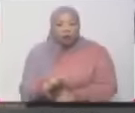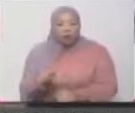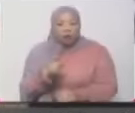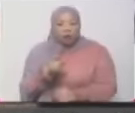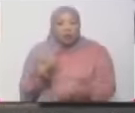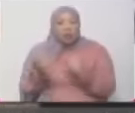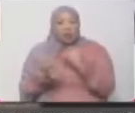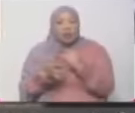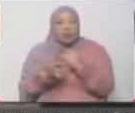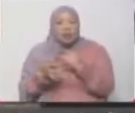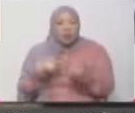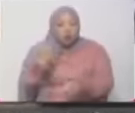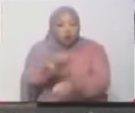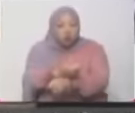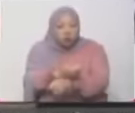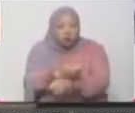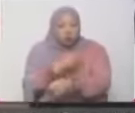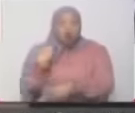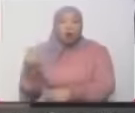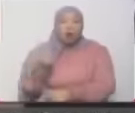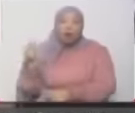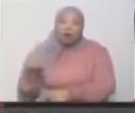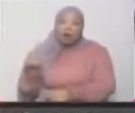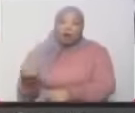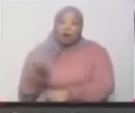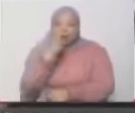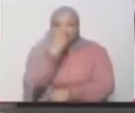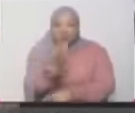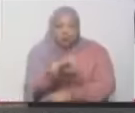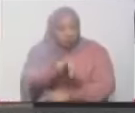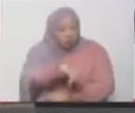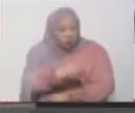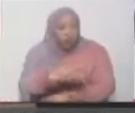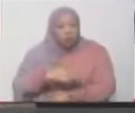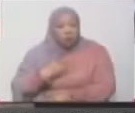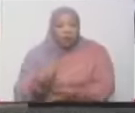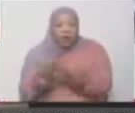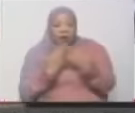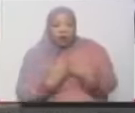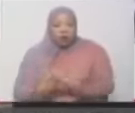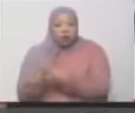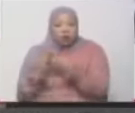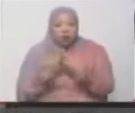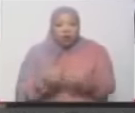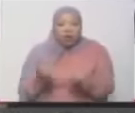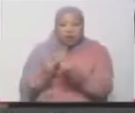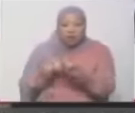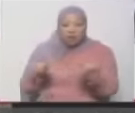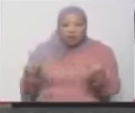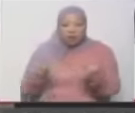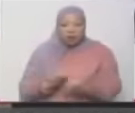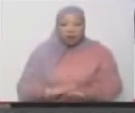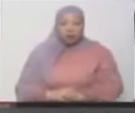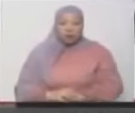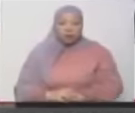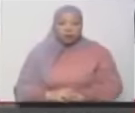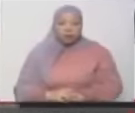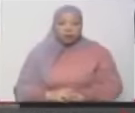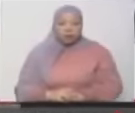jóvenes, postulados por los equipos de la juventud, vayan a esa universidad. Y una forma de universidad diferente, presidente, una